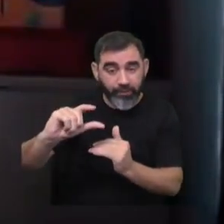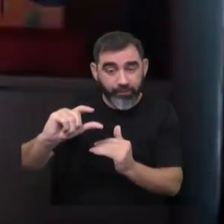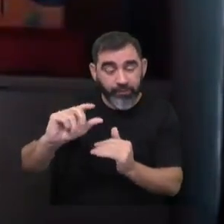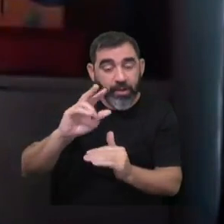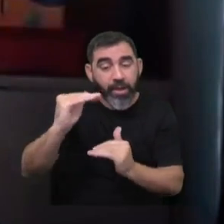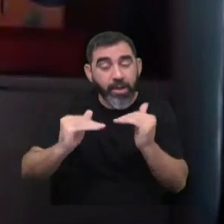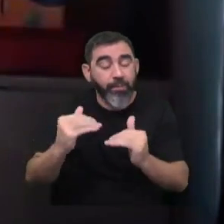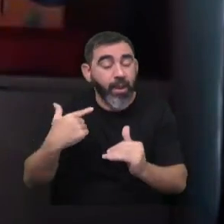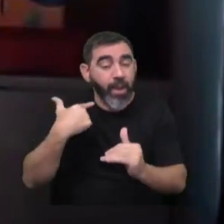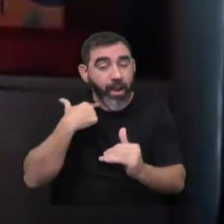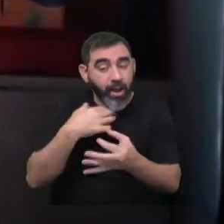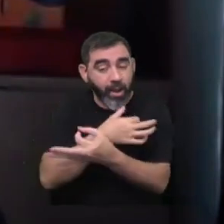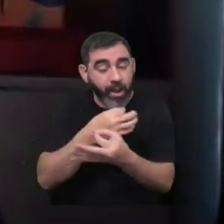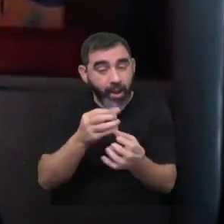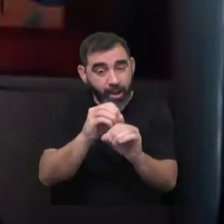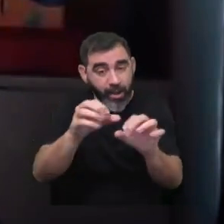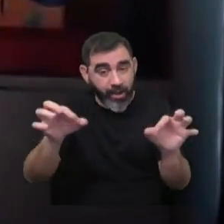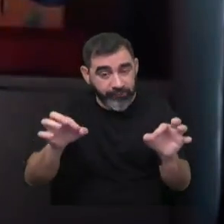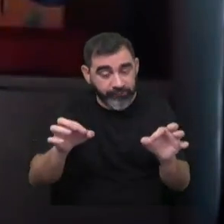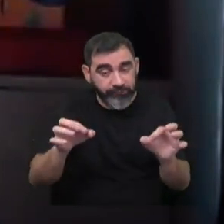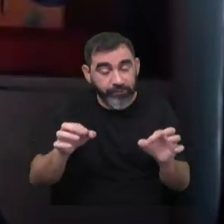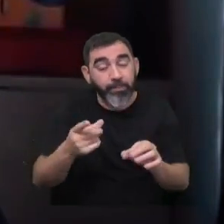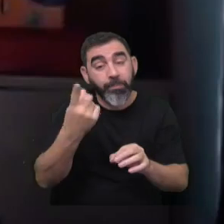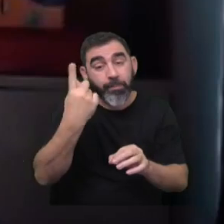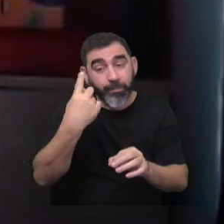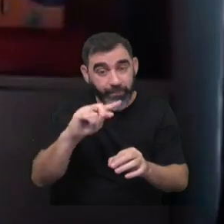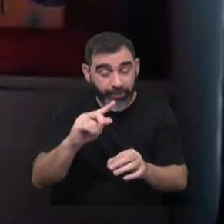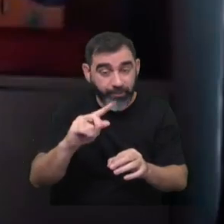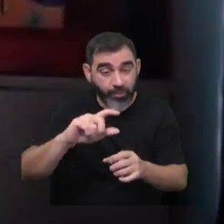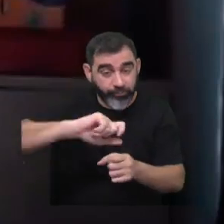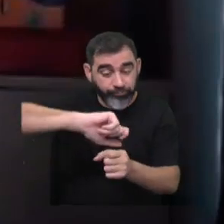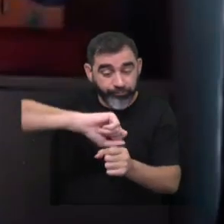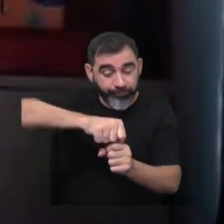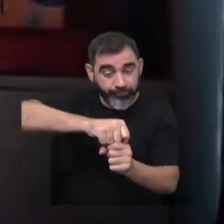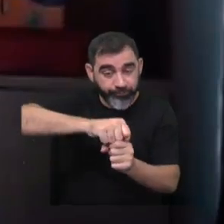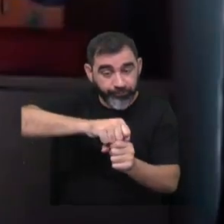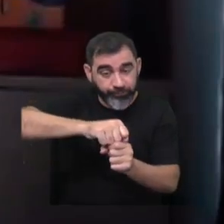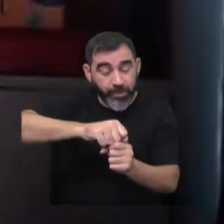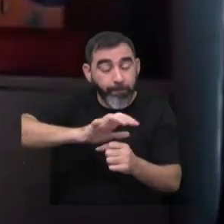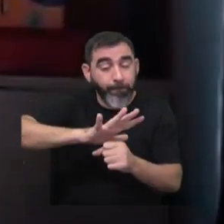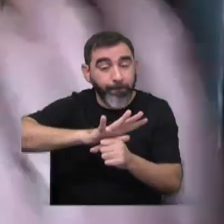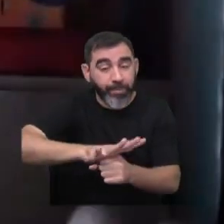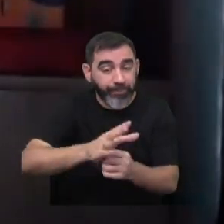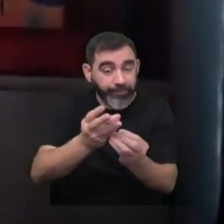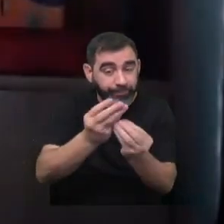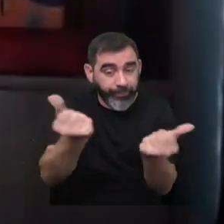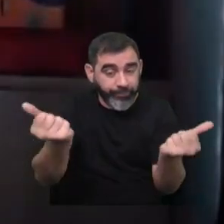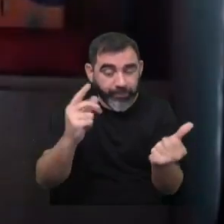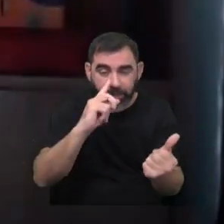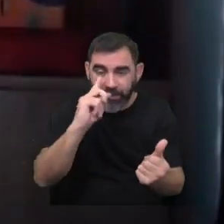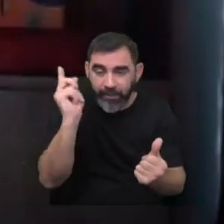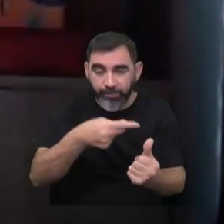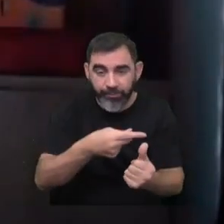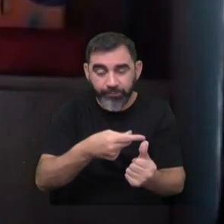nivel de carbonatación adecuado. Pero ¿qué pasa? Cuando se abre la botella, la presión se reduce rápidamente hasta